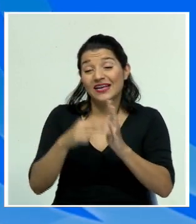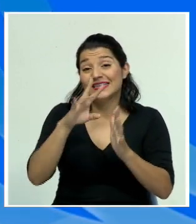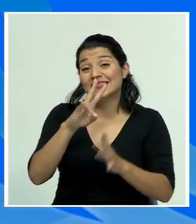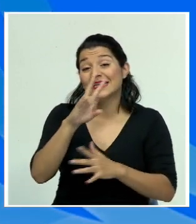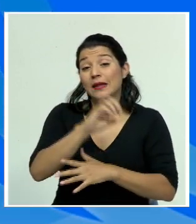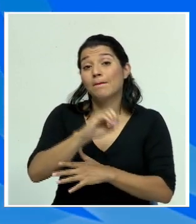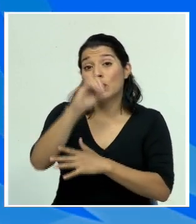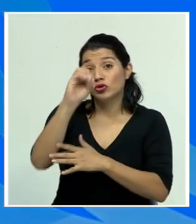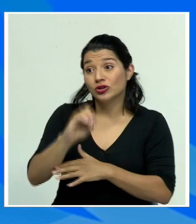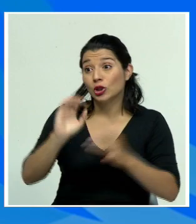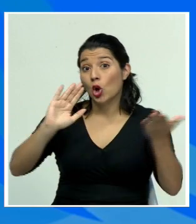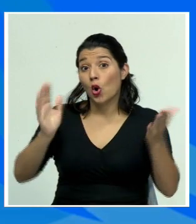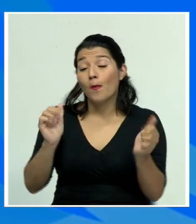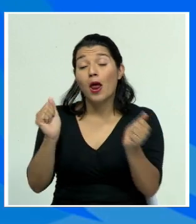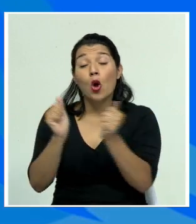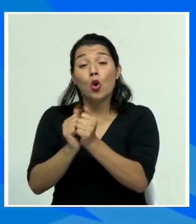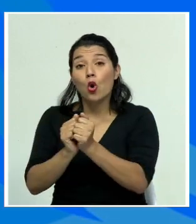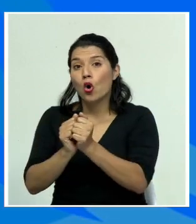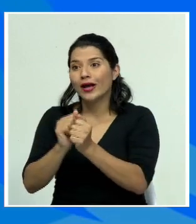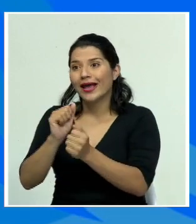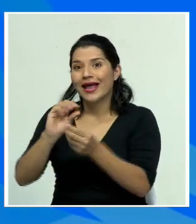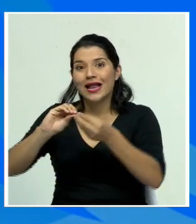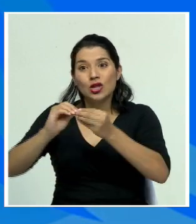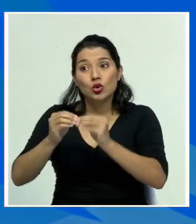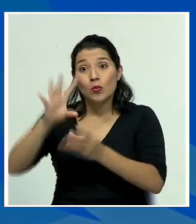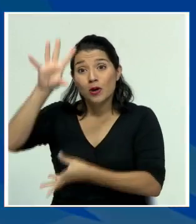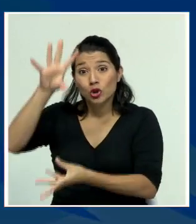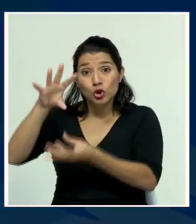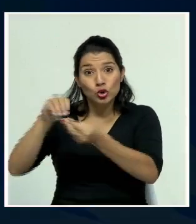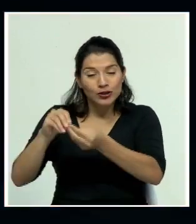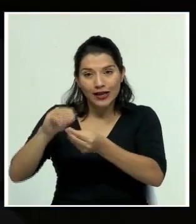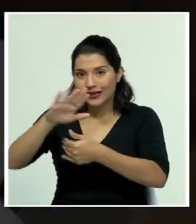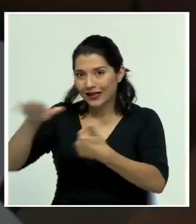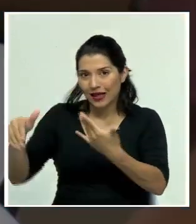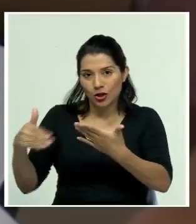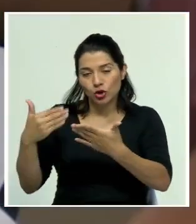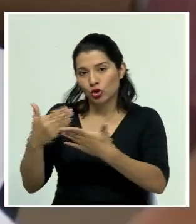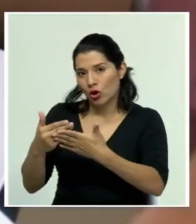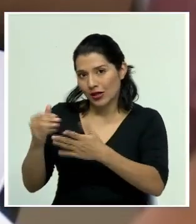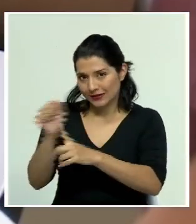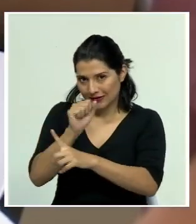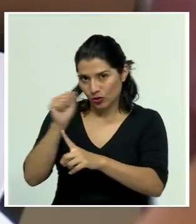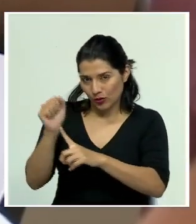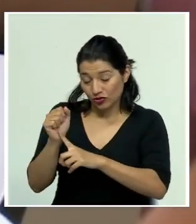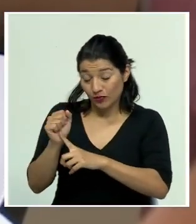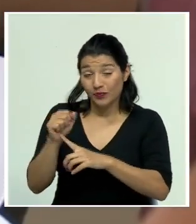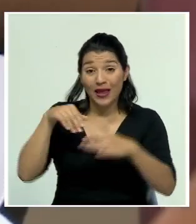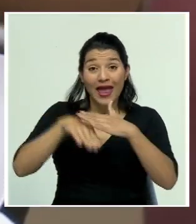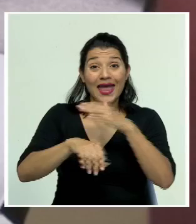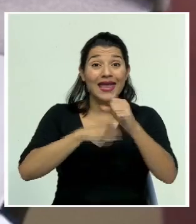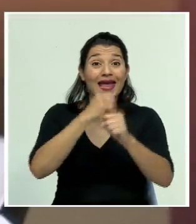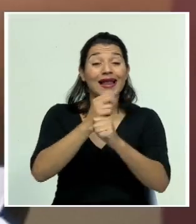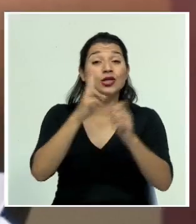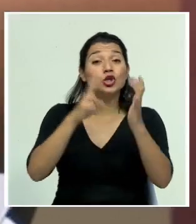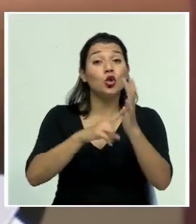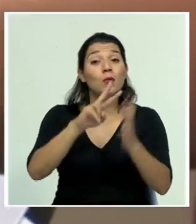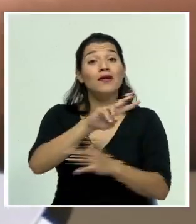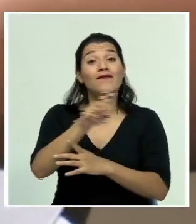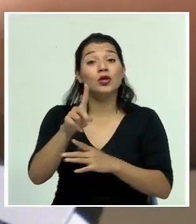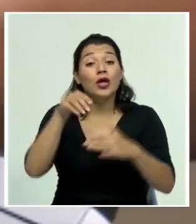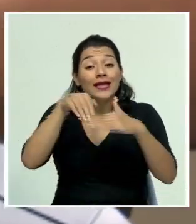de asuntos ingresados a toda la defensa pública laboral en ese periodo. Más en detalle, solo en el 2021 ingresaron